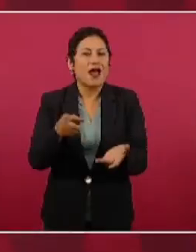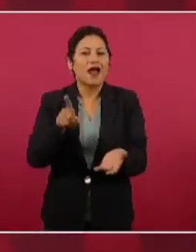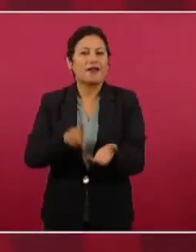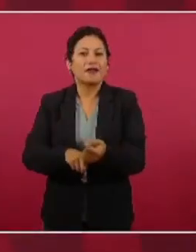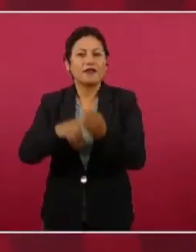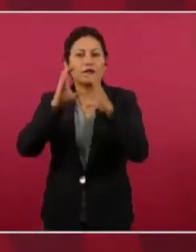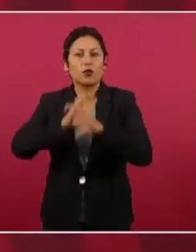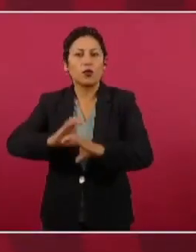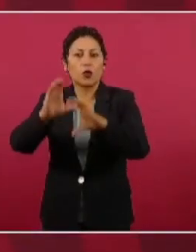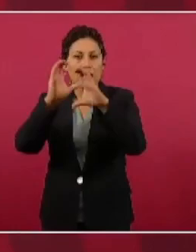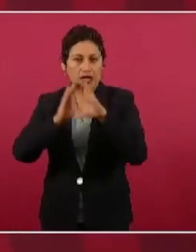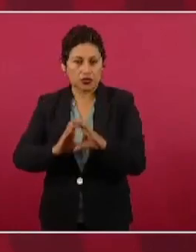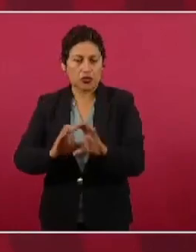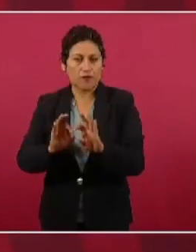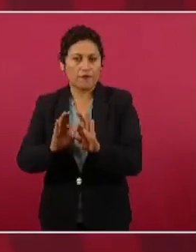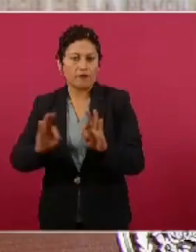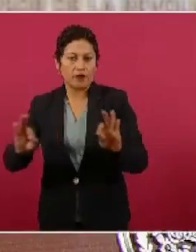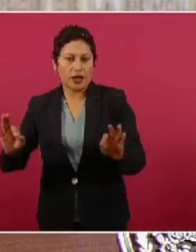de Rubén Blades.